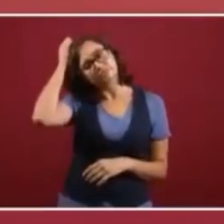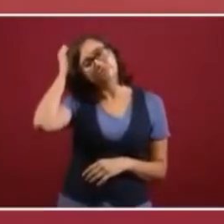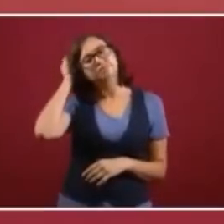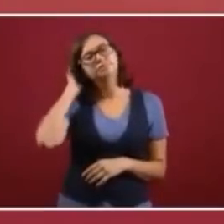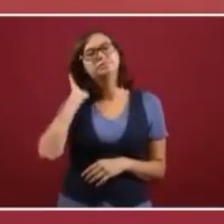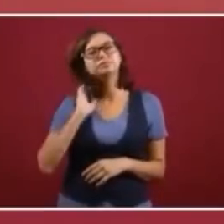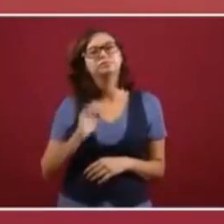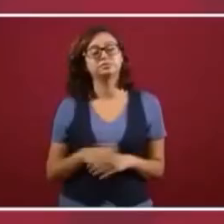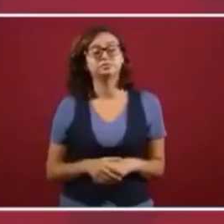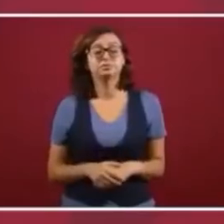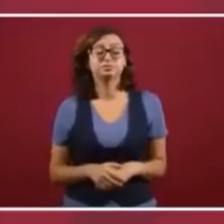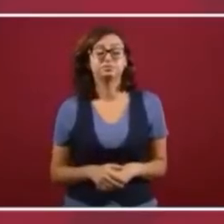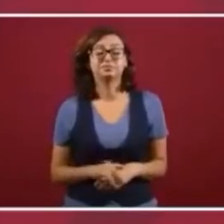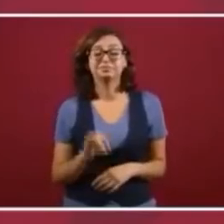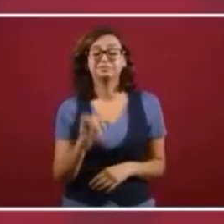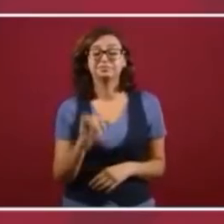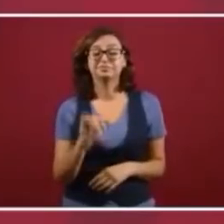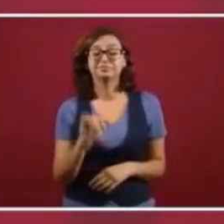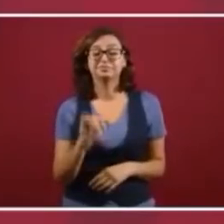razón